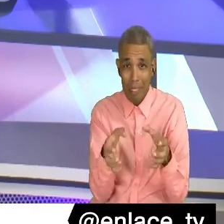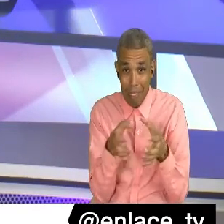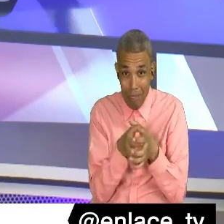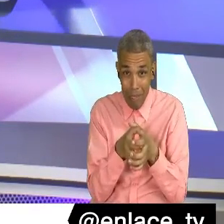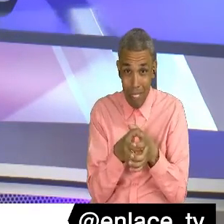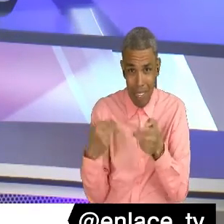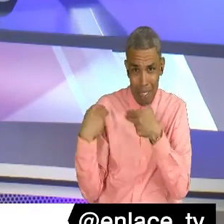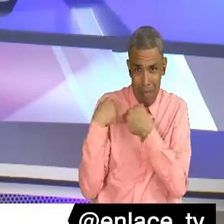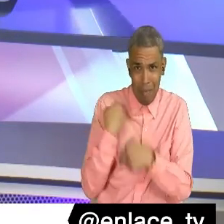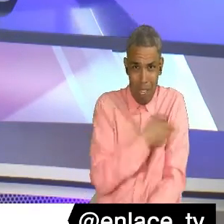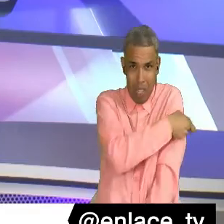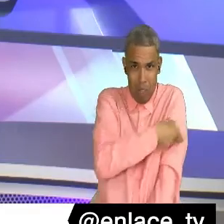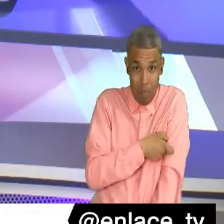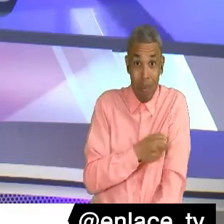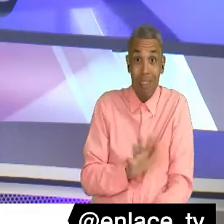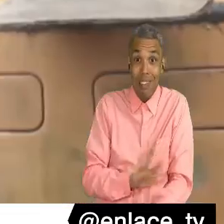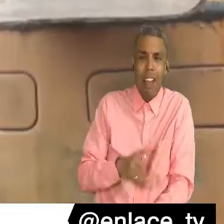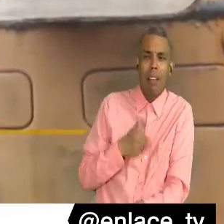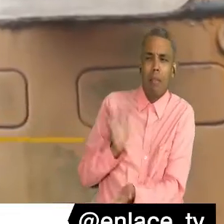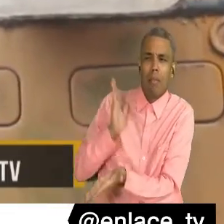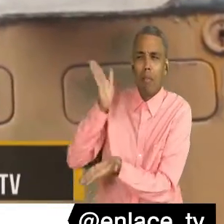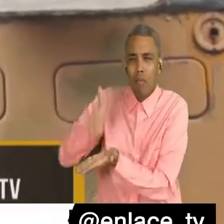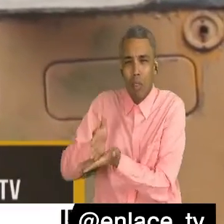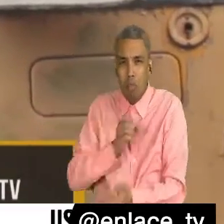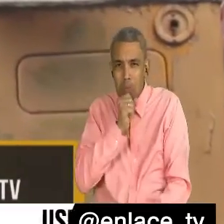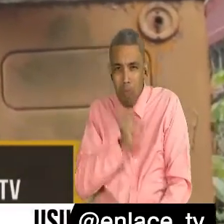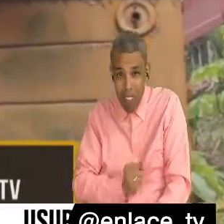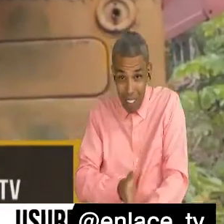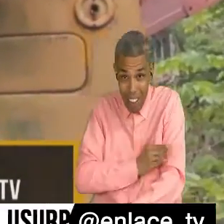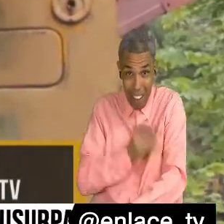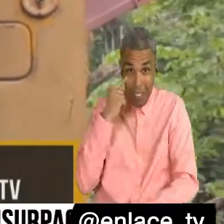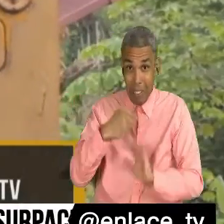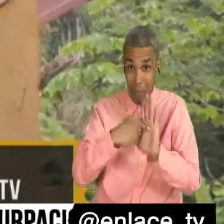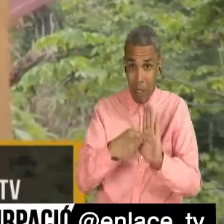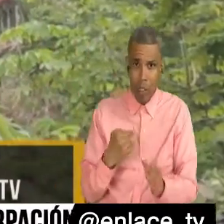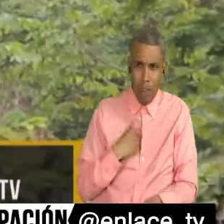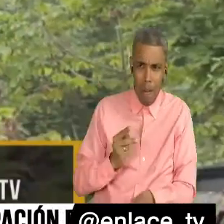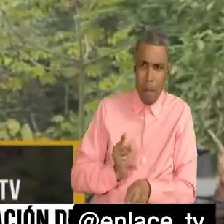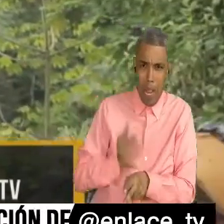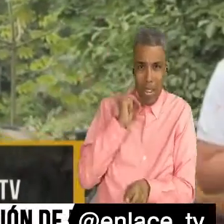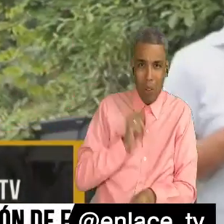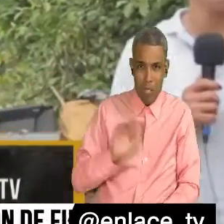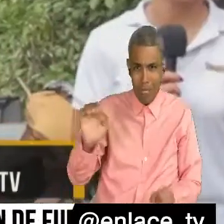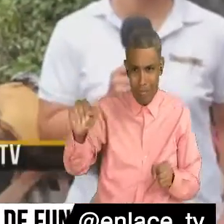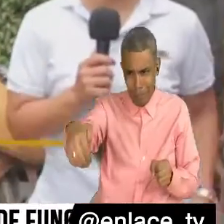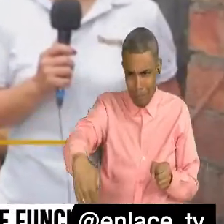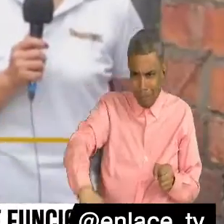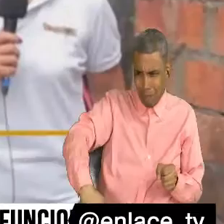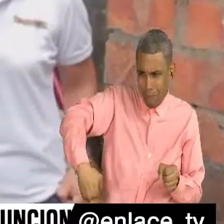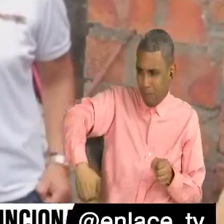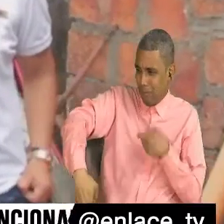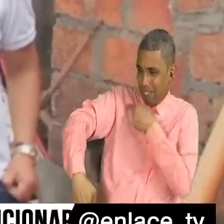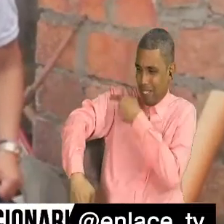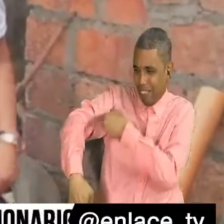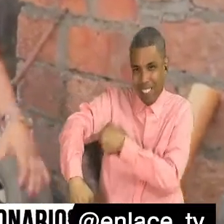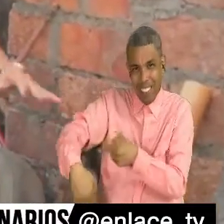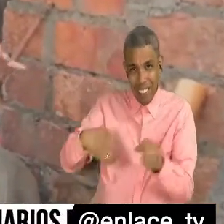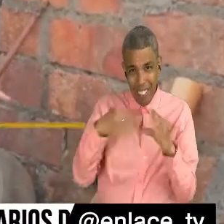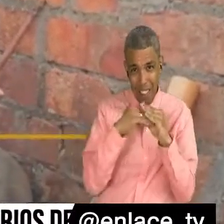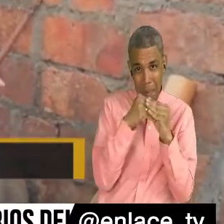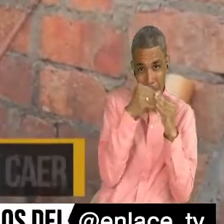Riesgo inspeccionó la zona. Enlace Noticias evidenció en la pasada emisión la situación que afronta un vecino del sector